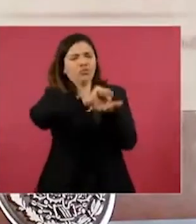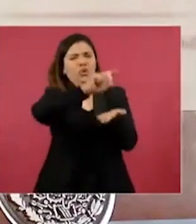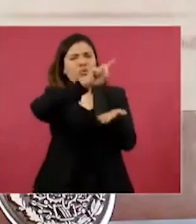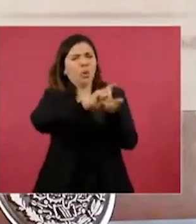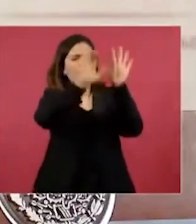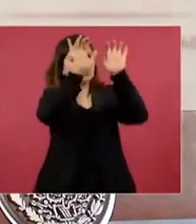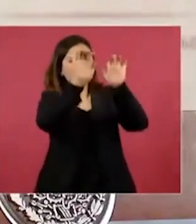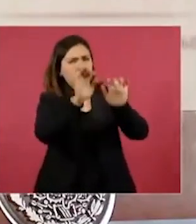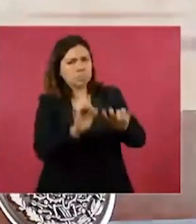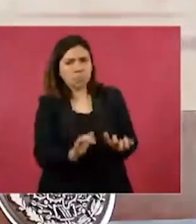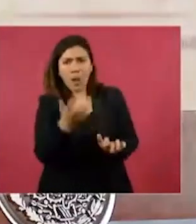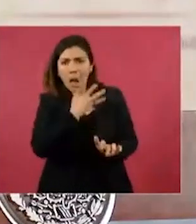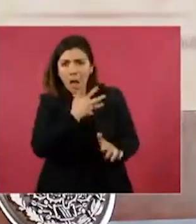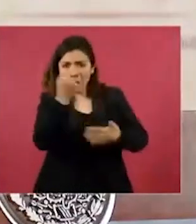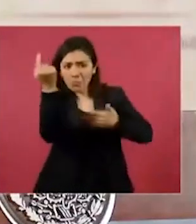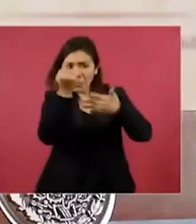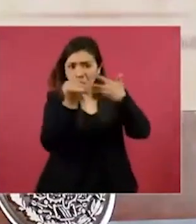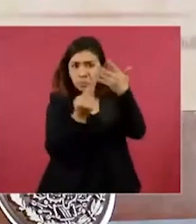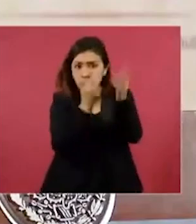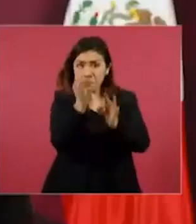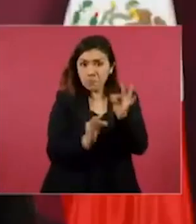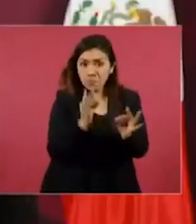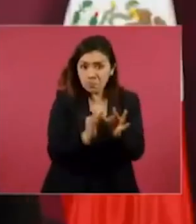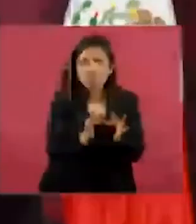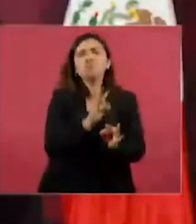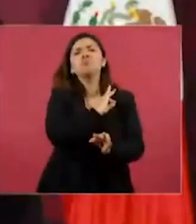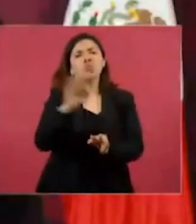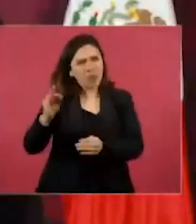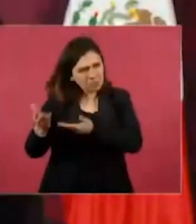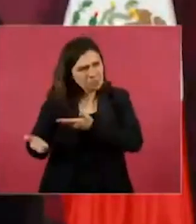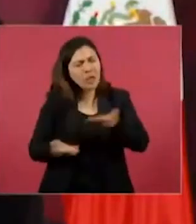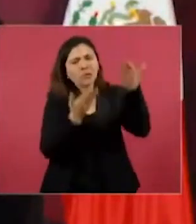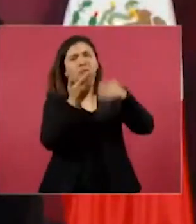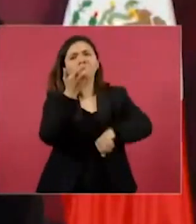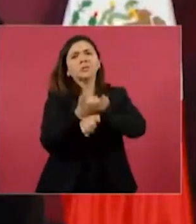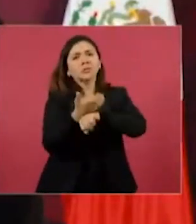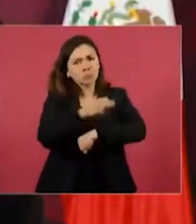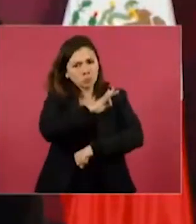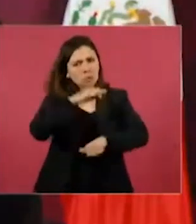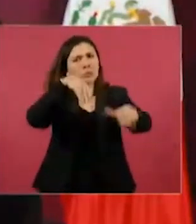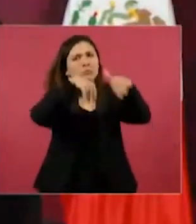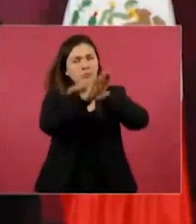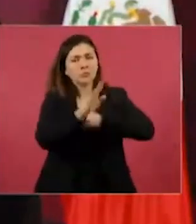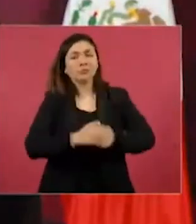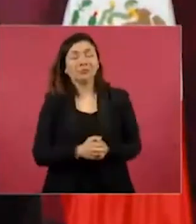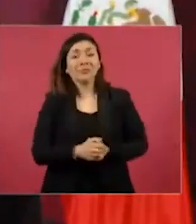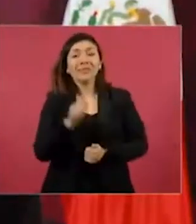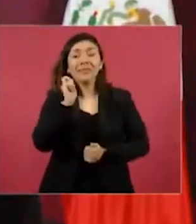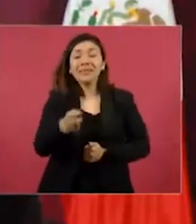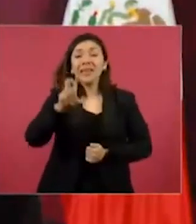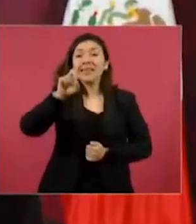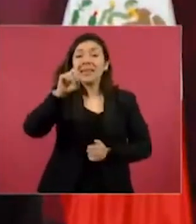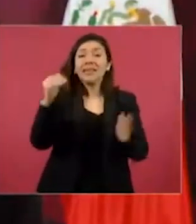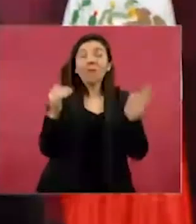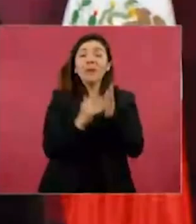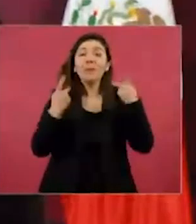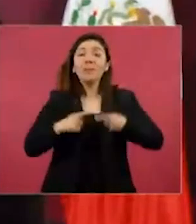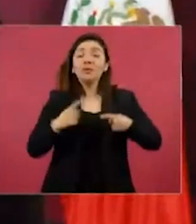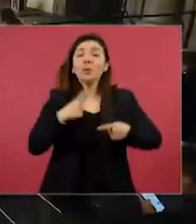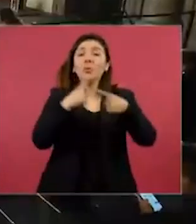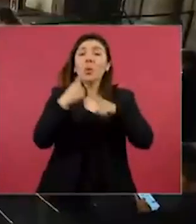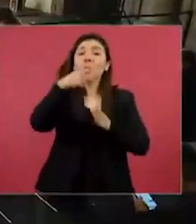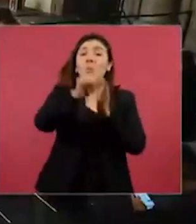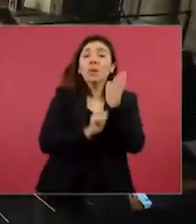caravana, ahora está integrada aproximadamente por 1.500 migrantes. le está dando seguimiento a este tema y bueno, de esta